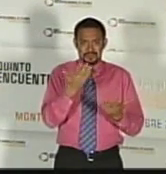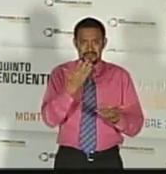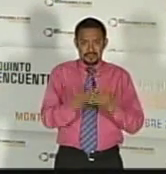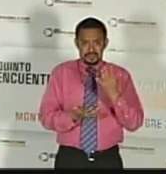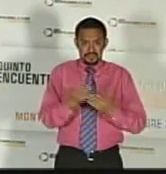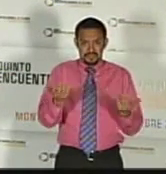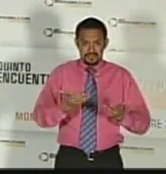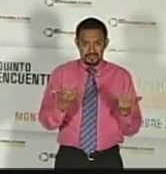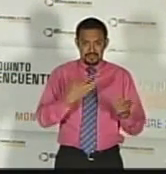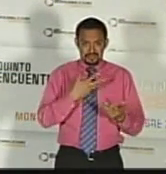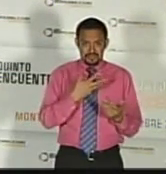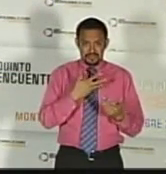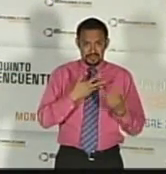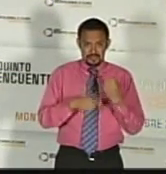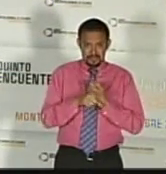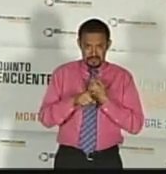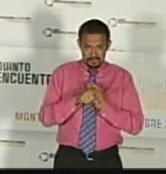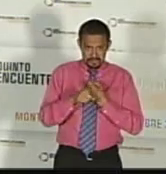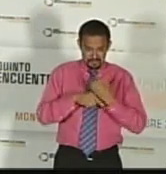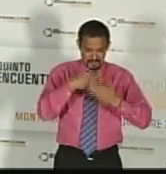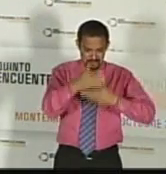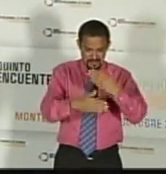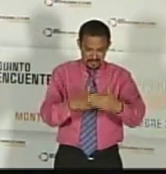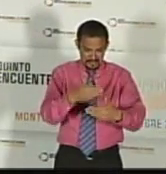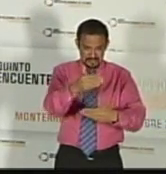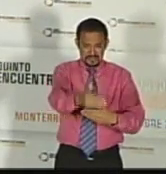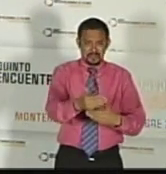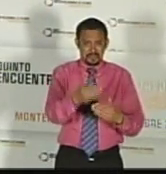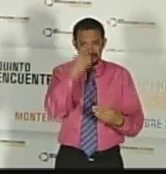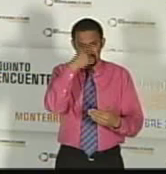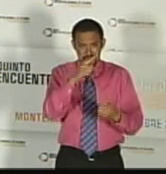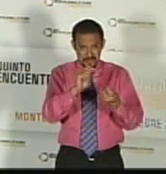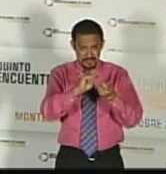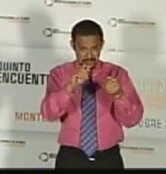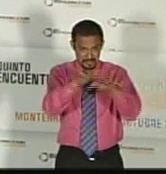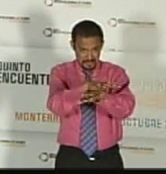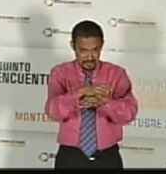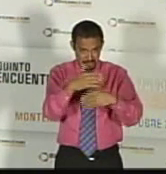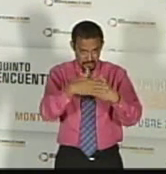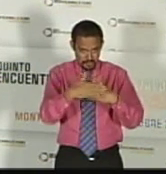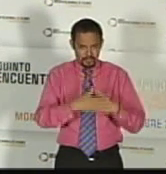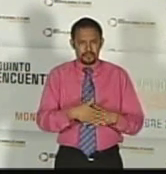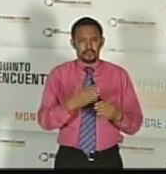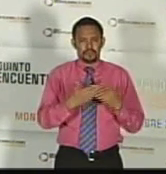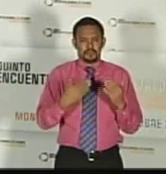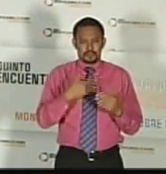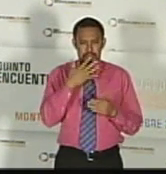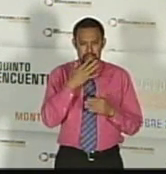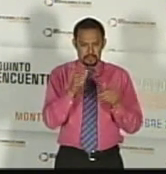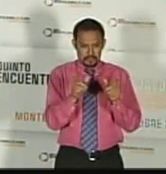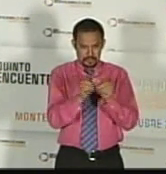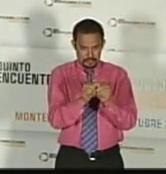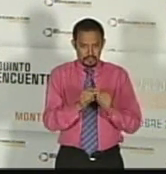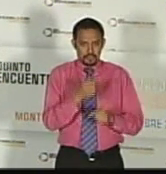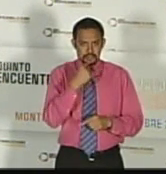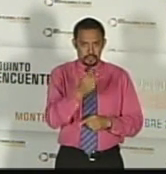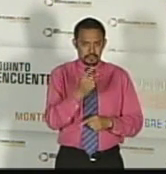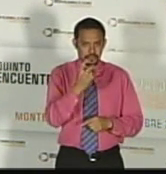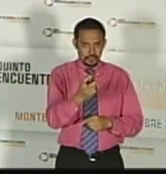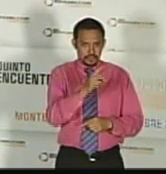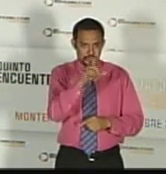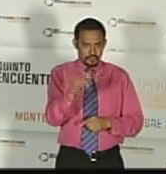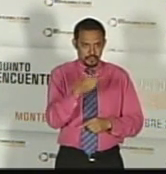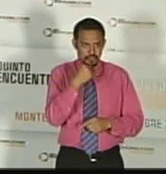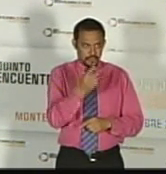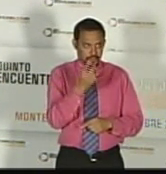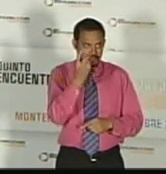del inicio de la innovación y la transformación hacia la siguiente etapa de la evolución. Y brevemente les voy a describir esto. Y después de esto les